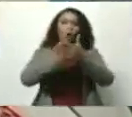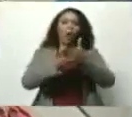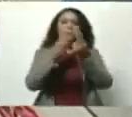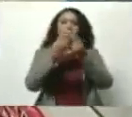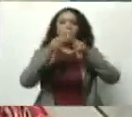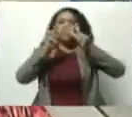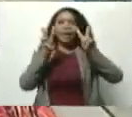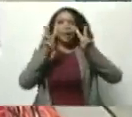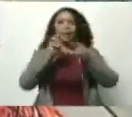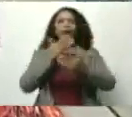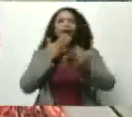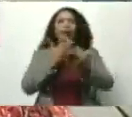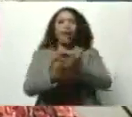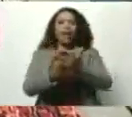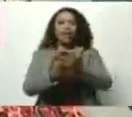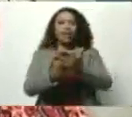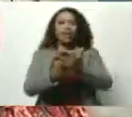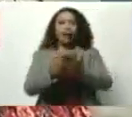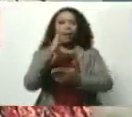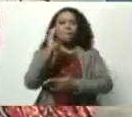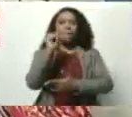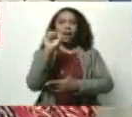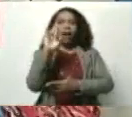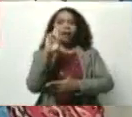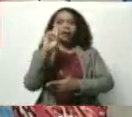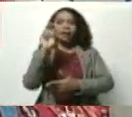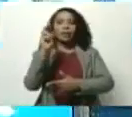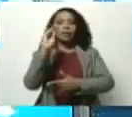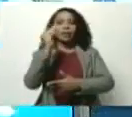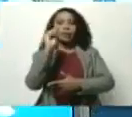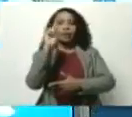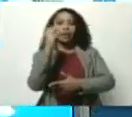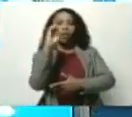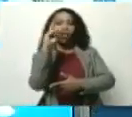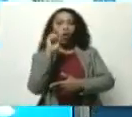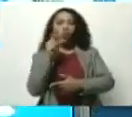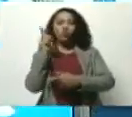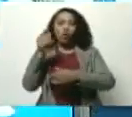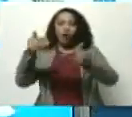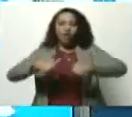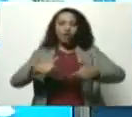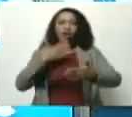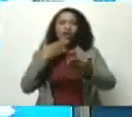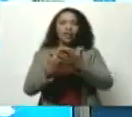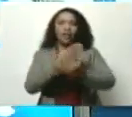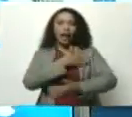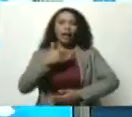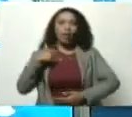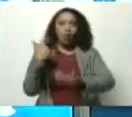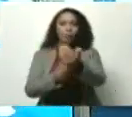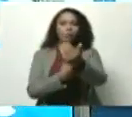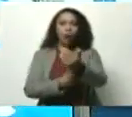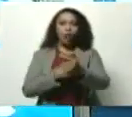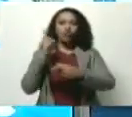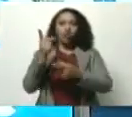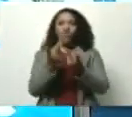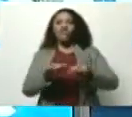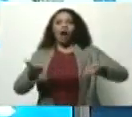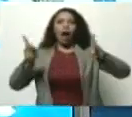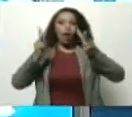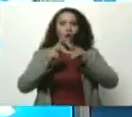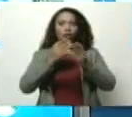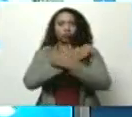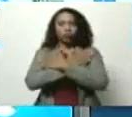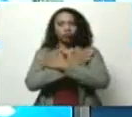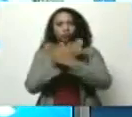paz gracias barkindo por tu esfuerzo gracias querido hermano por tu valentía y por tu entrega